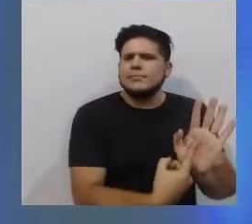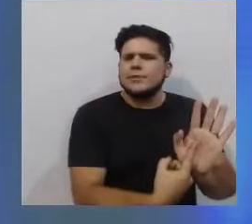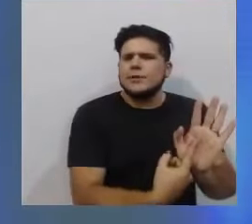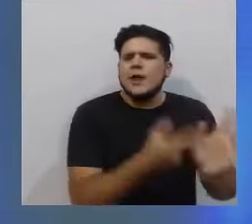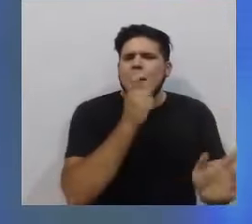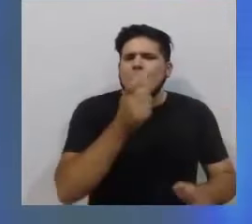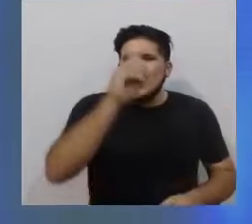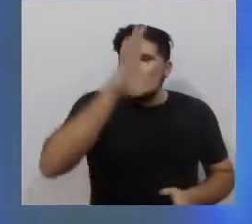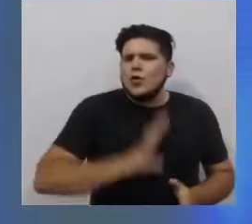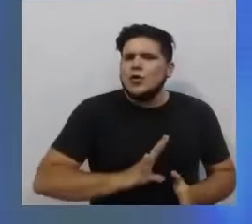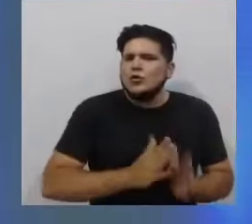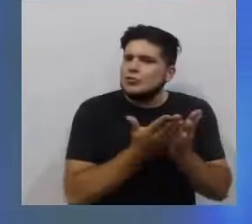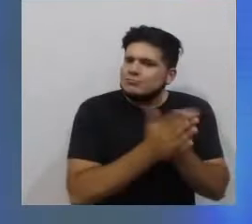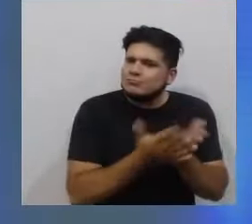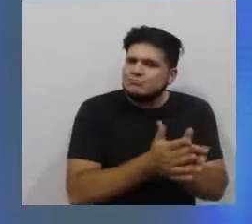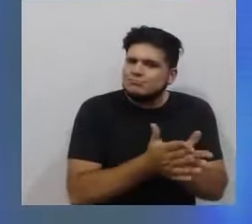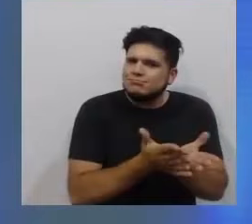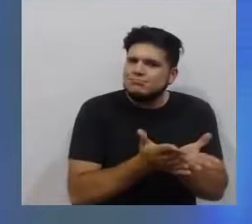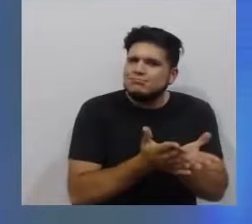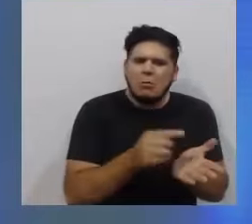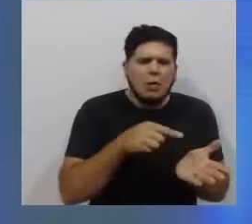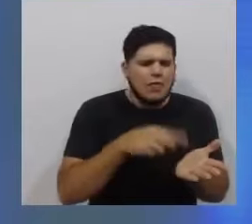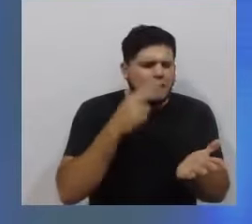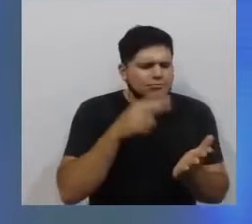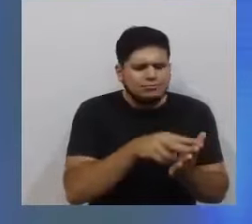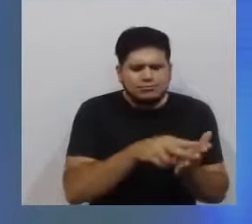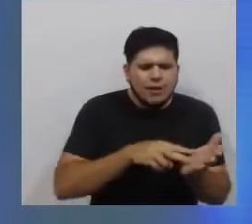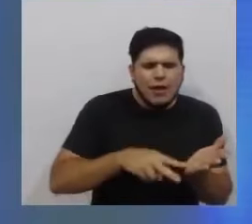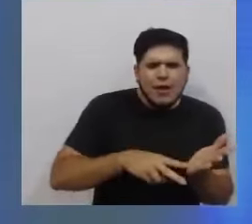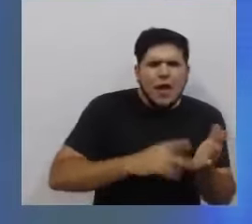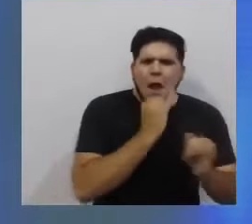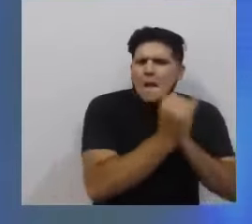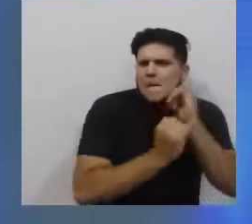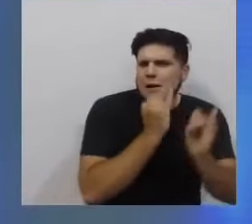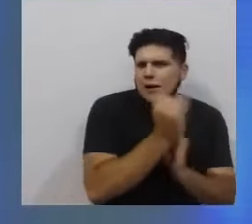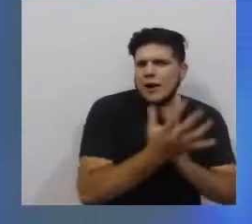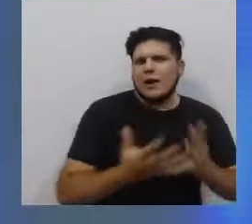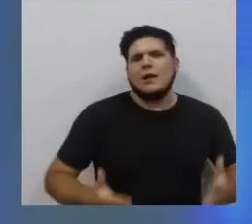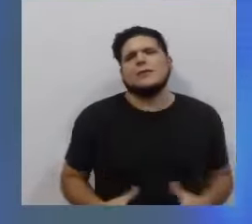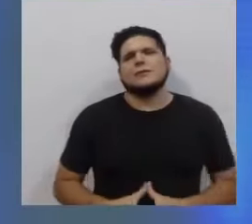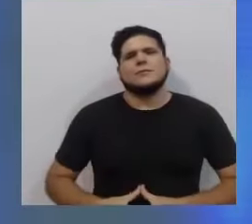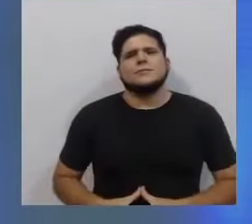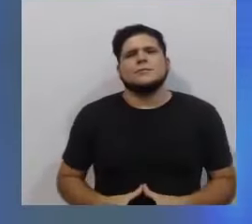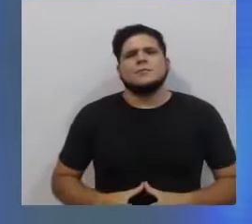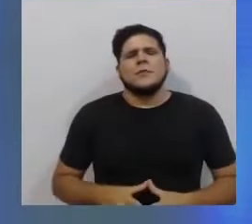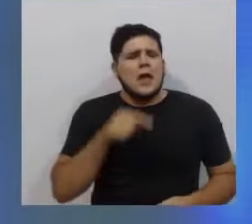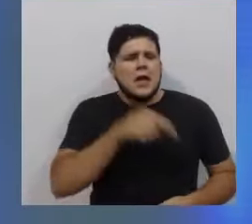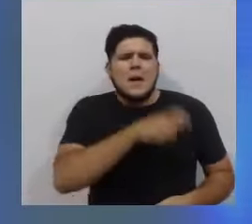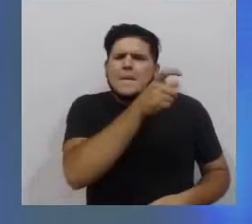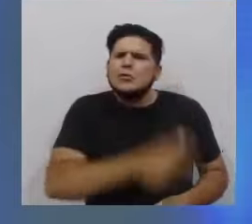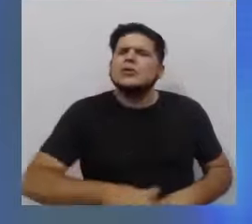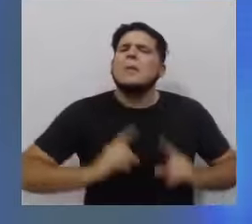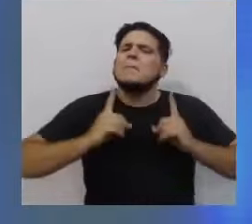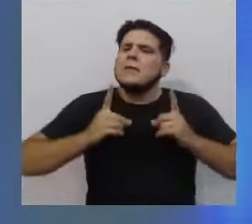vida usted fue instrumento de dios para que esa persona esa familia ese matrimonio sea libre contra el aplauden a dios sea libre